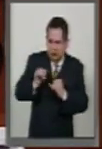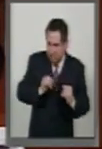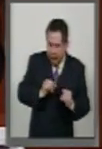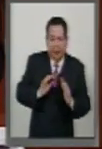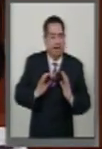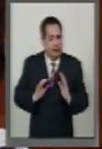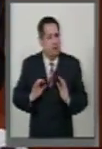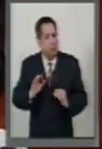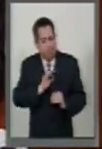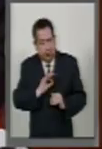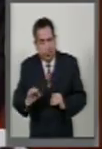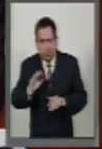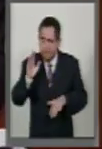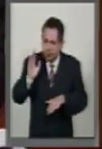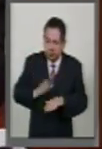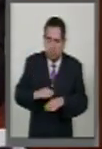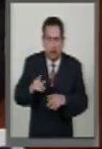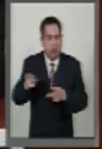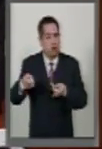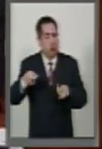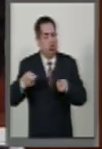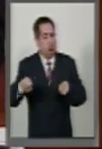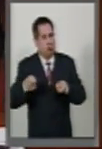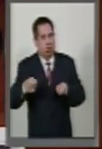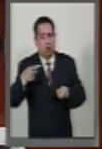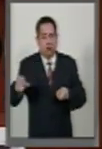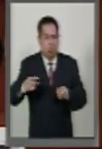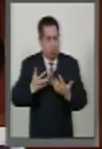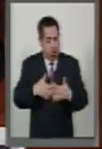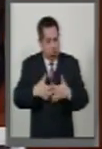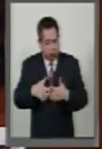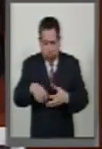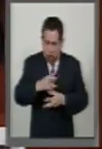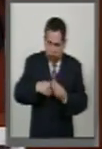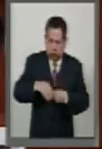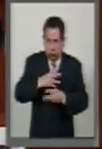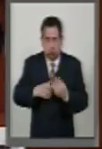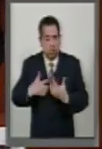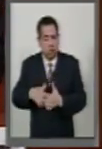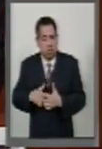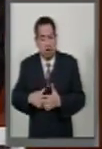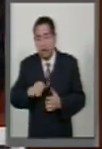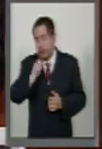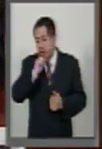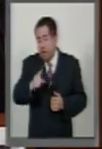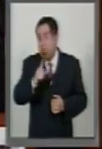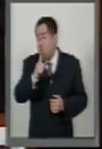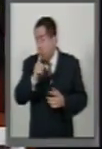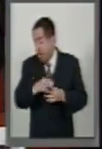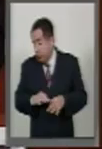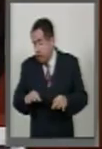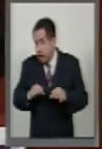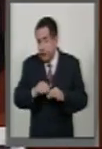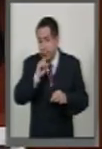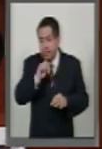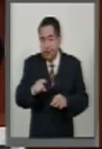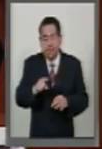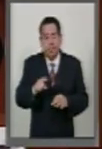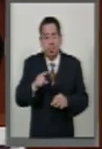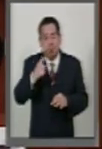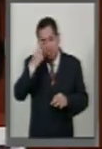podrá tener un mayor control de su producción y también, tema importante, de